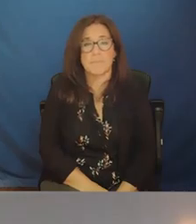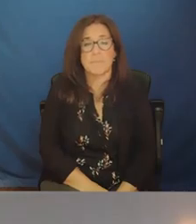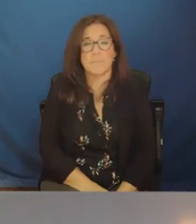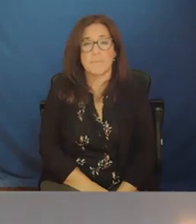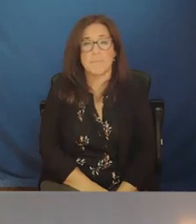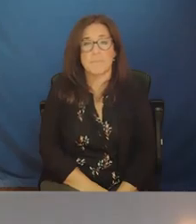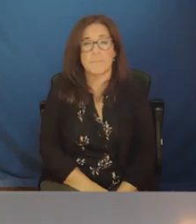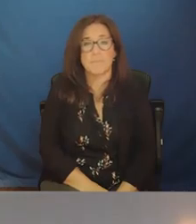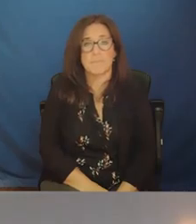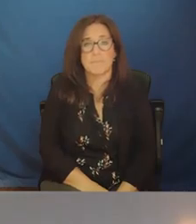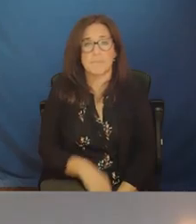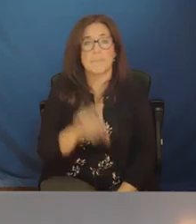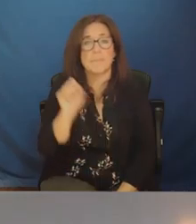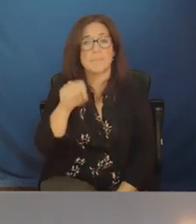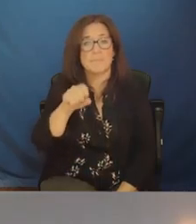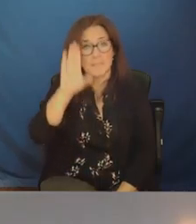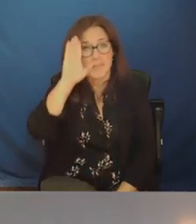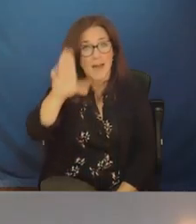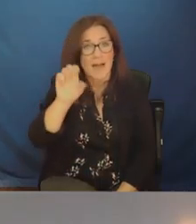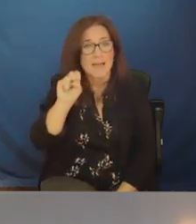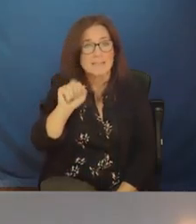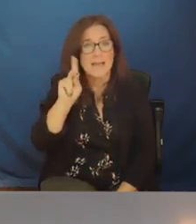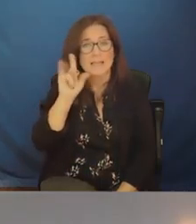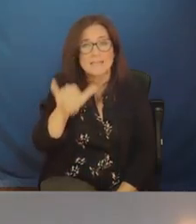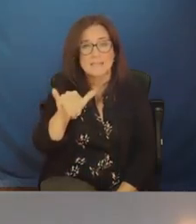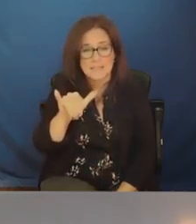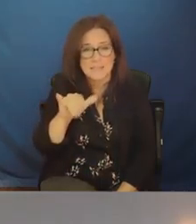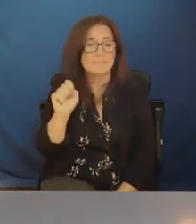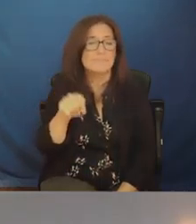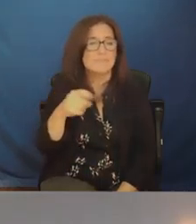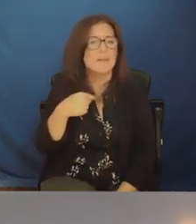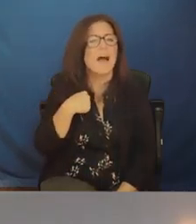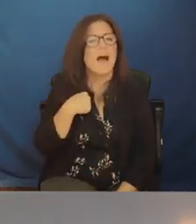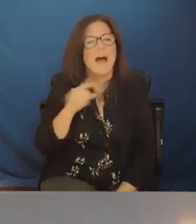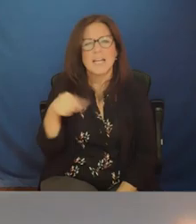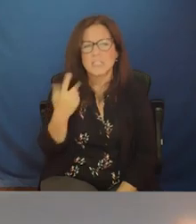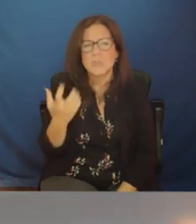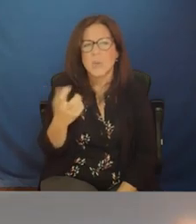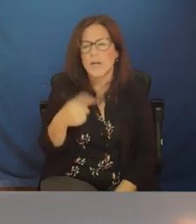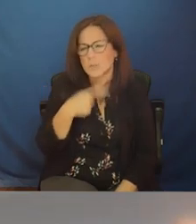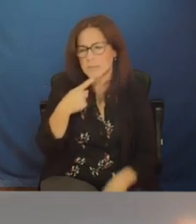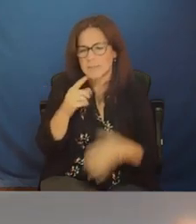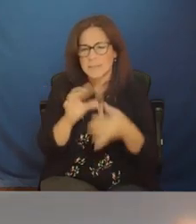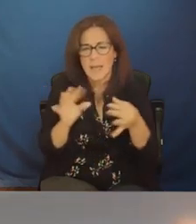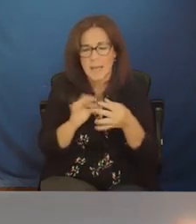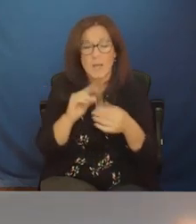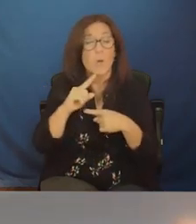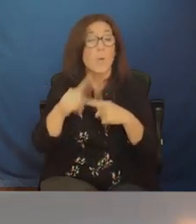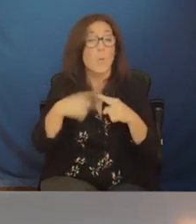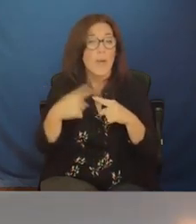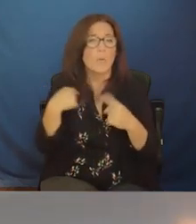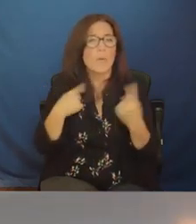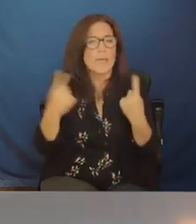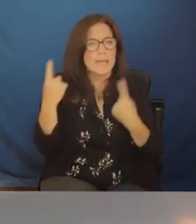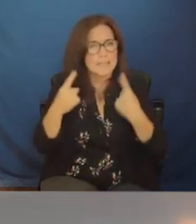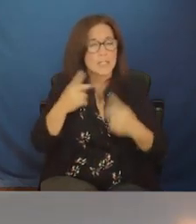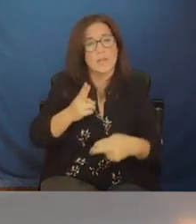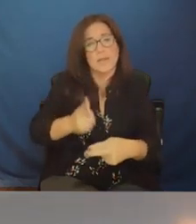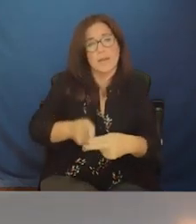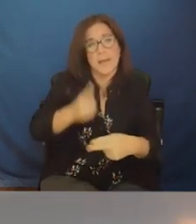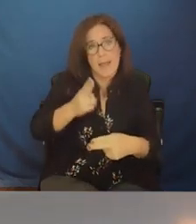hai sin ti show en bolas and y bueno yo lo que quería decir es que cuando consideramos